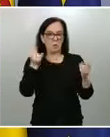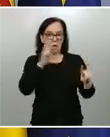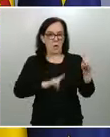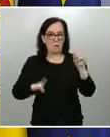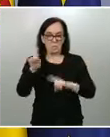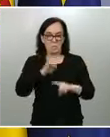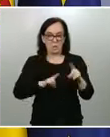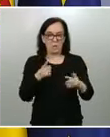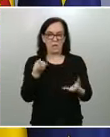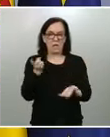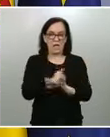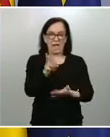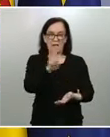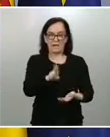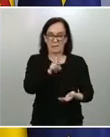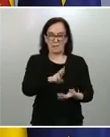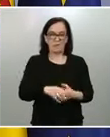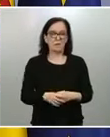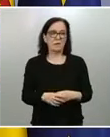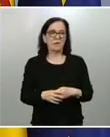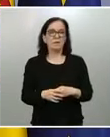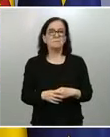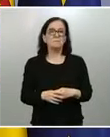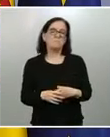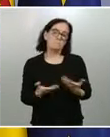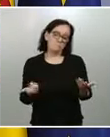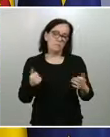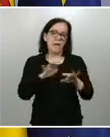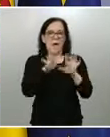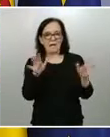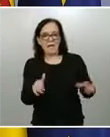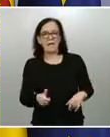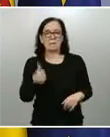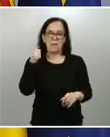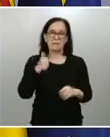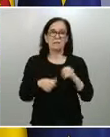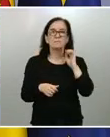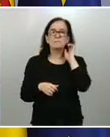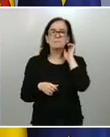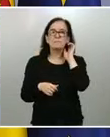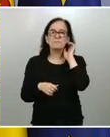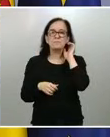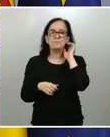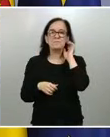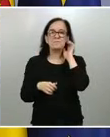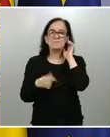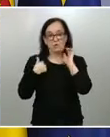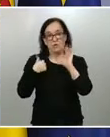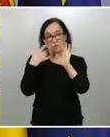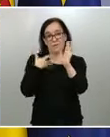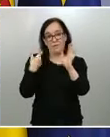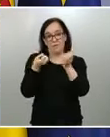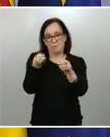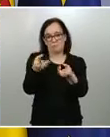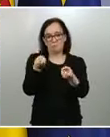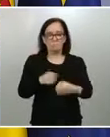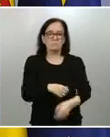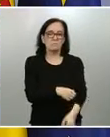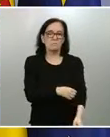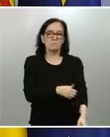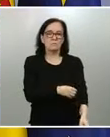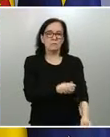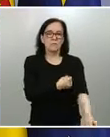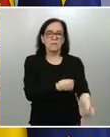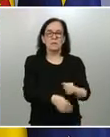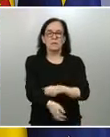si yo aclara aún más cuánto quería decirles miren nos da